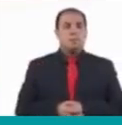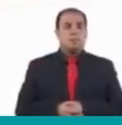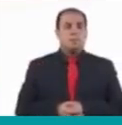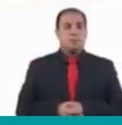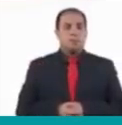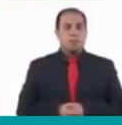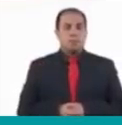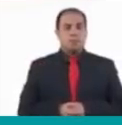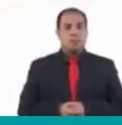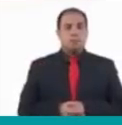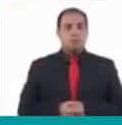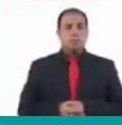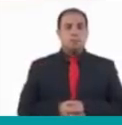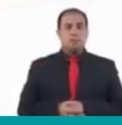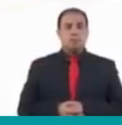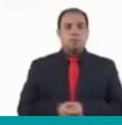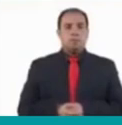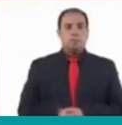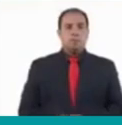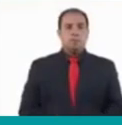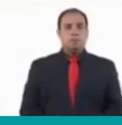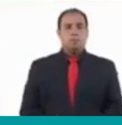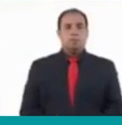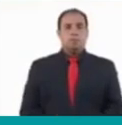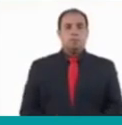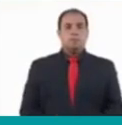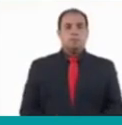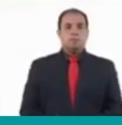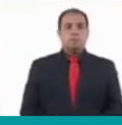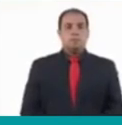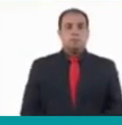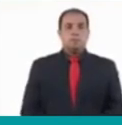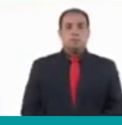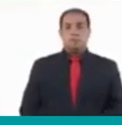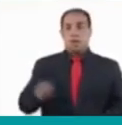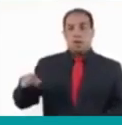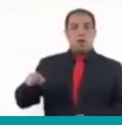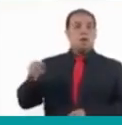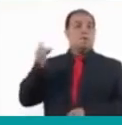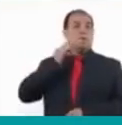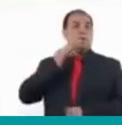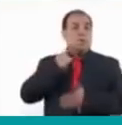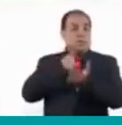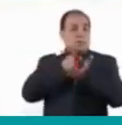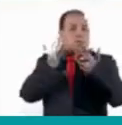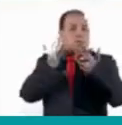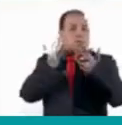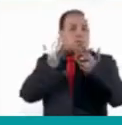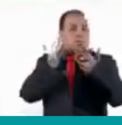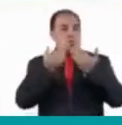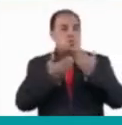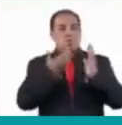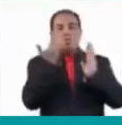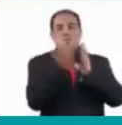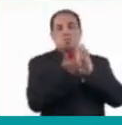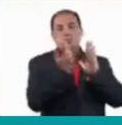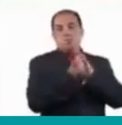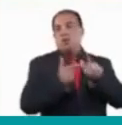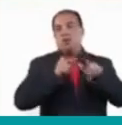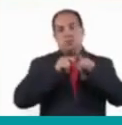estos casos o situaciones, y al parecer determinó que no hay elementos para continuar.